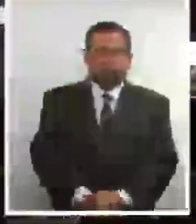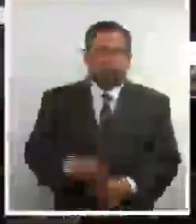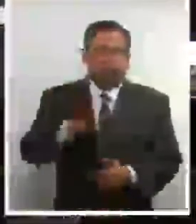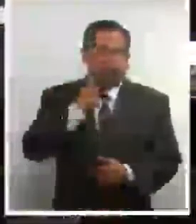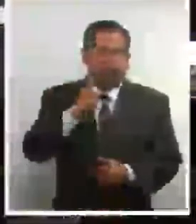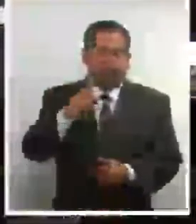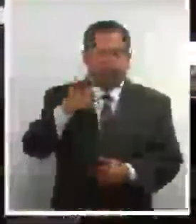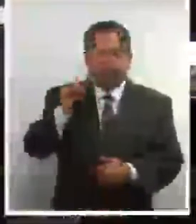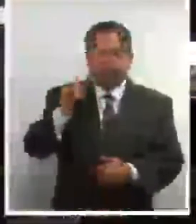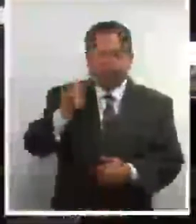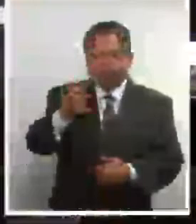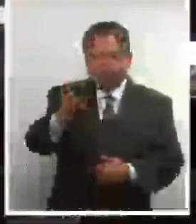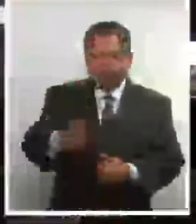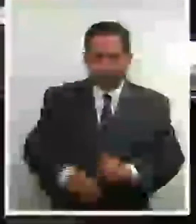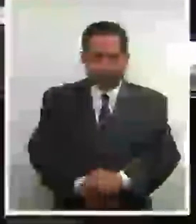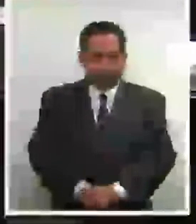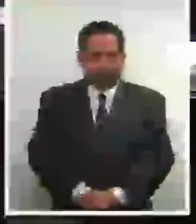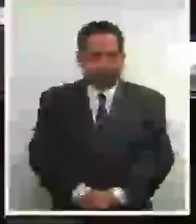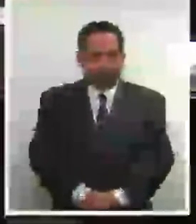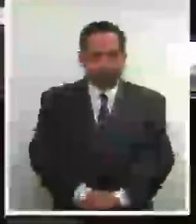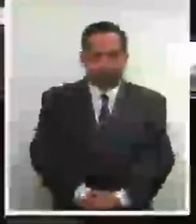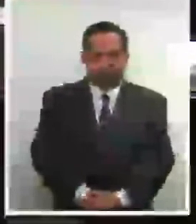Diputado Roberto Gil.